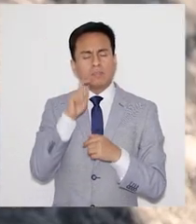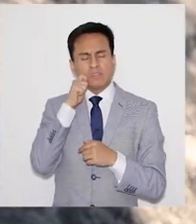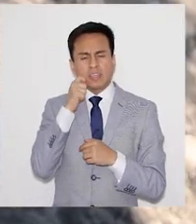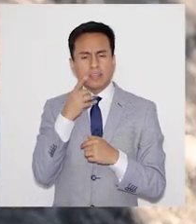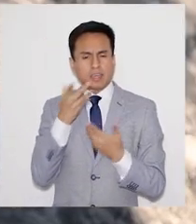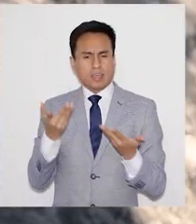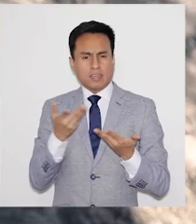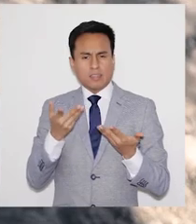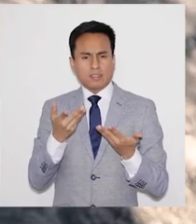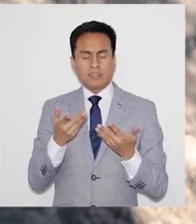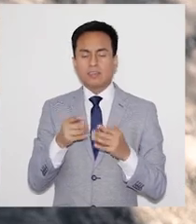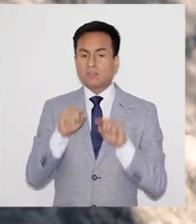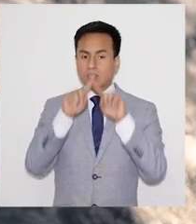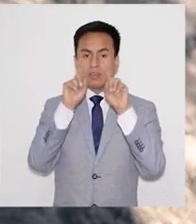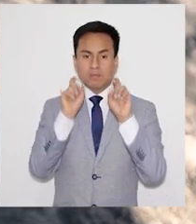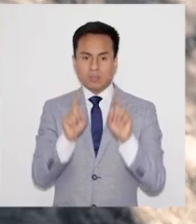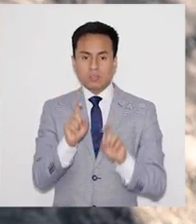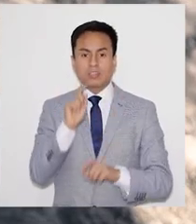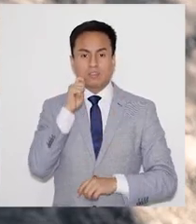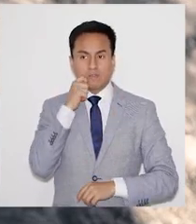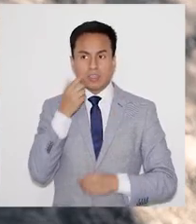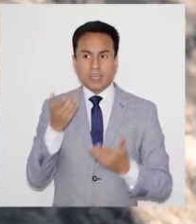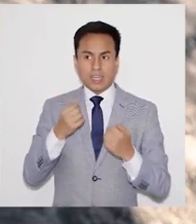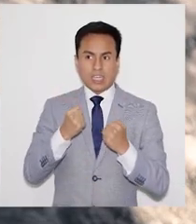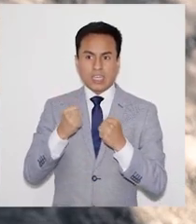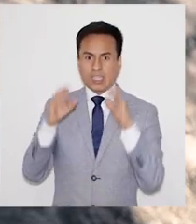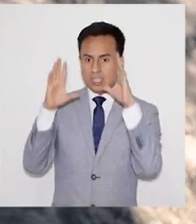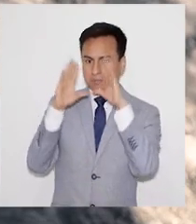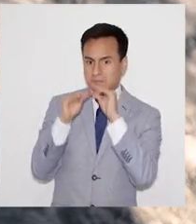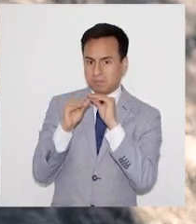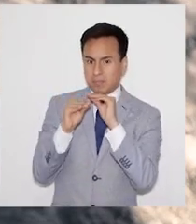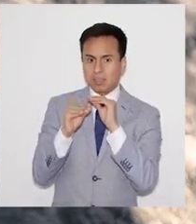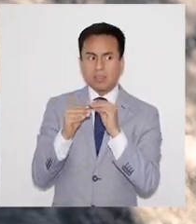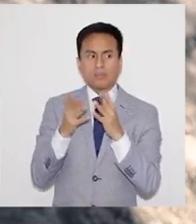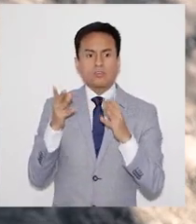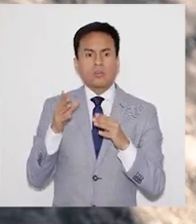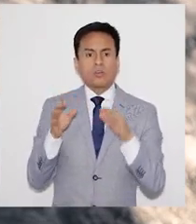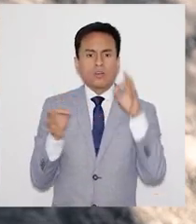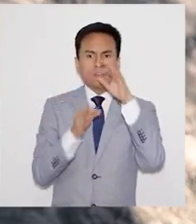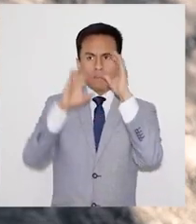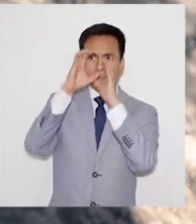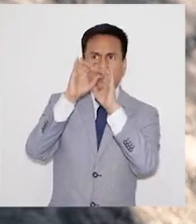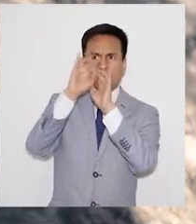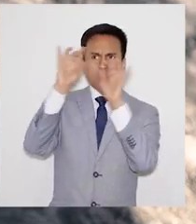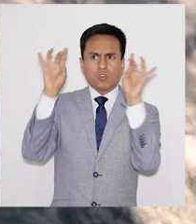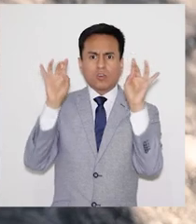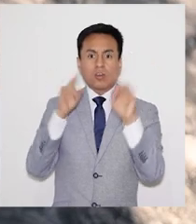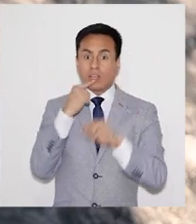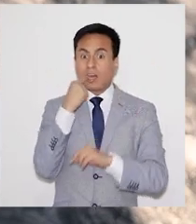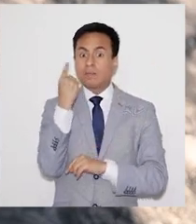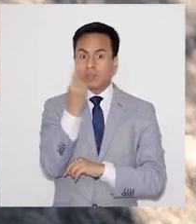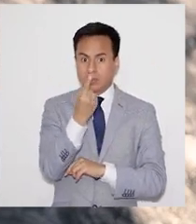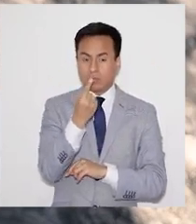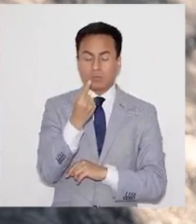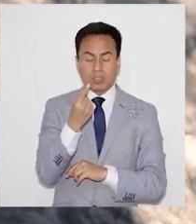es? Es una de las grandes preguntas. De hecho, hay muchos astrofísicos que dicen que puede ser la